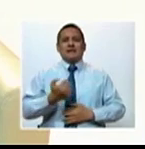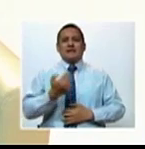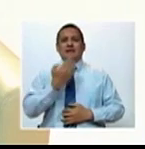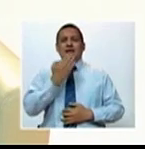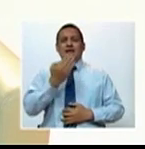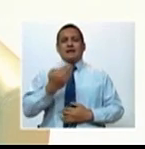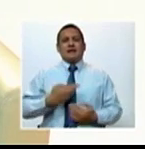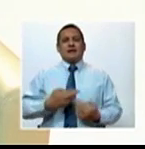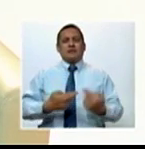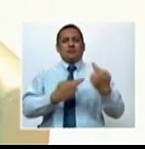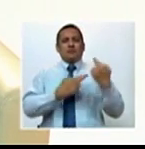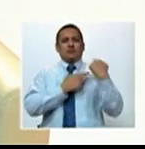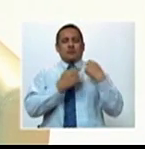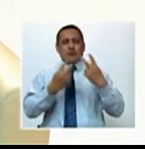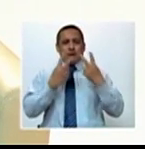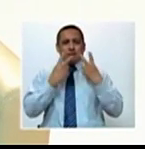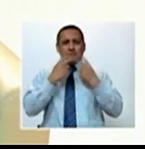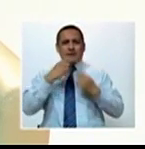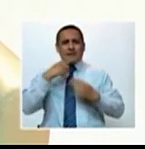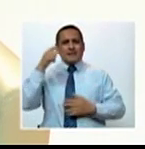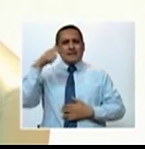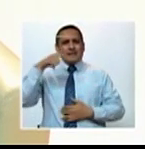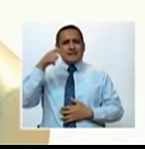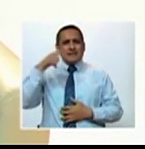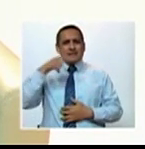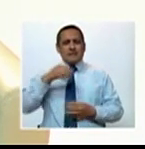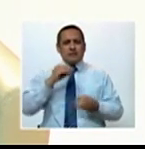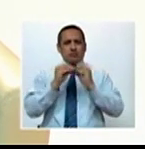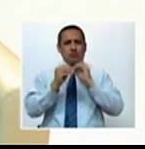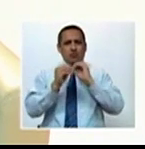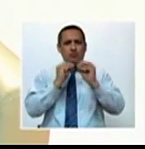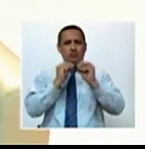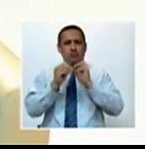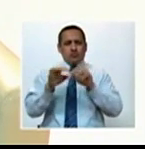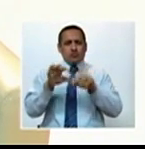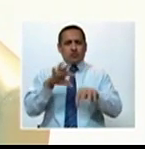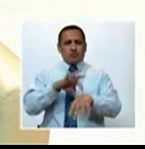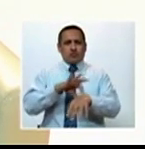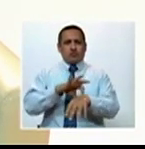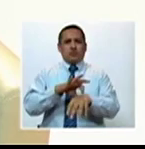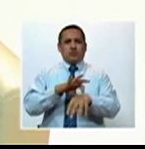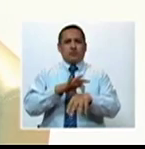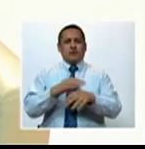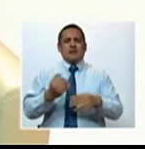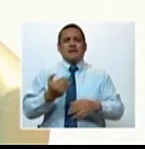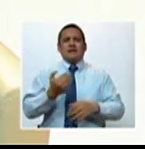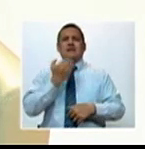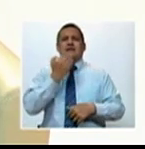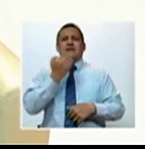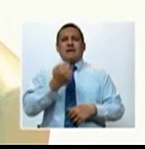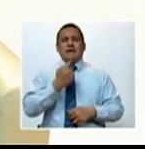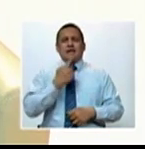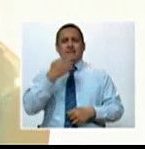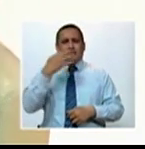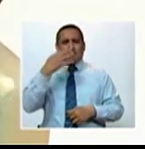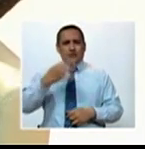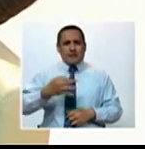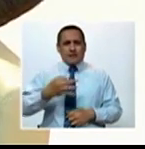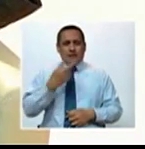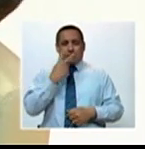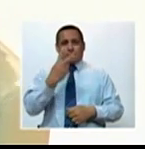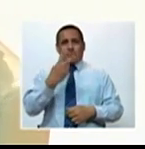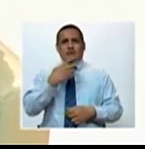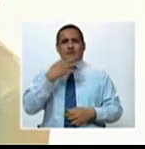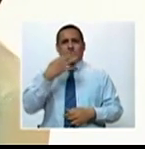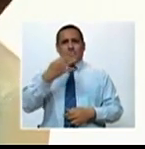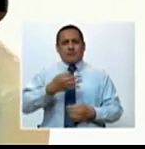quiénes son los pacientes que necesitan tratamiento y quiénes son los que de